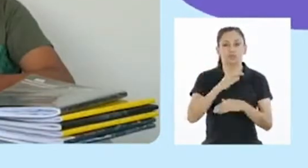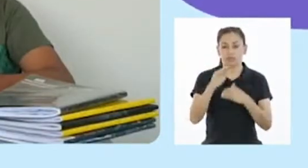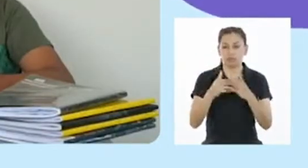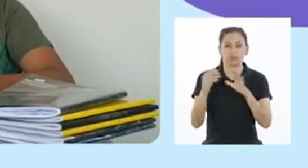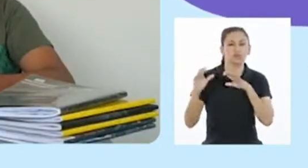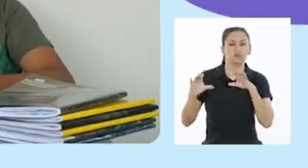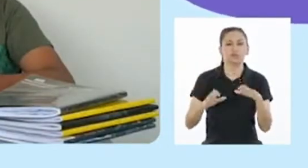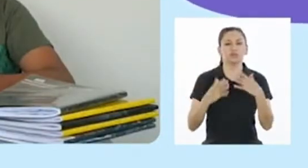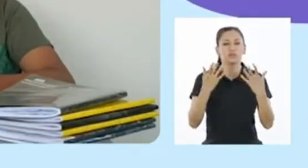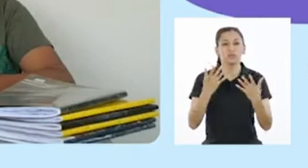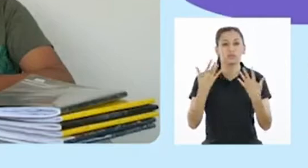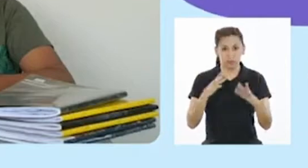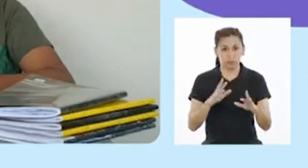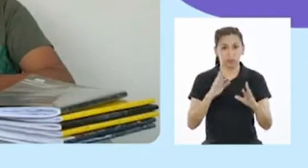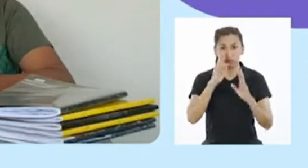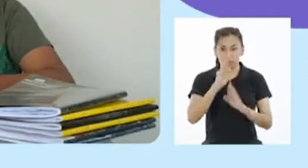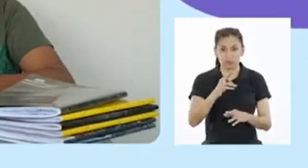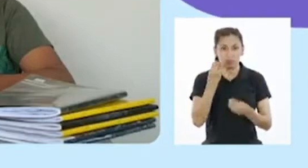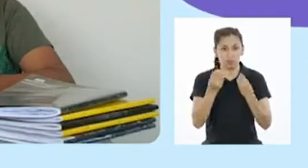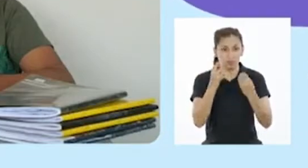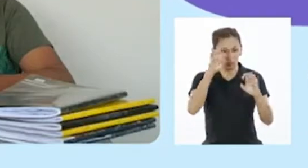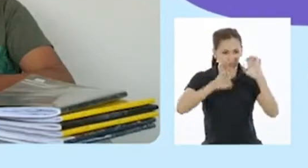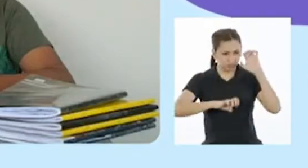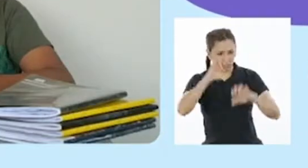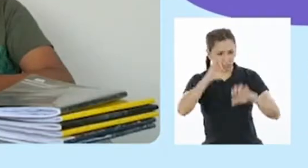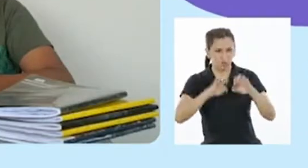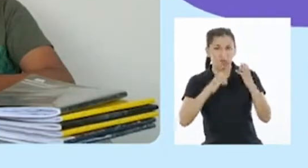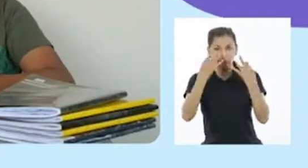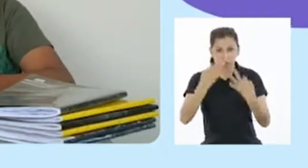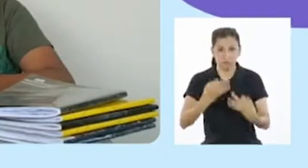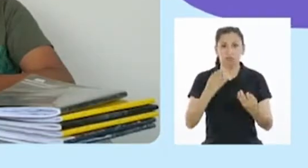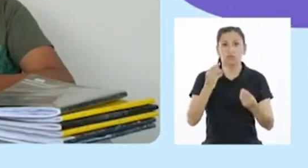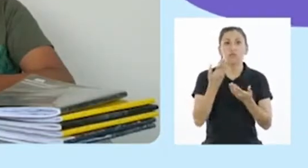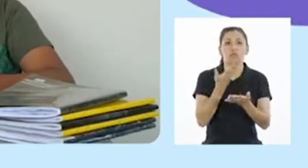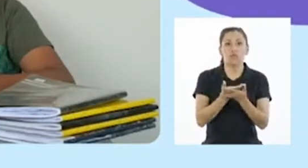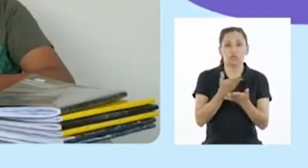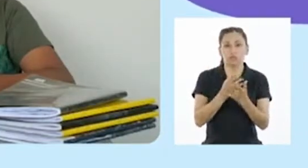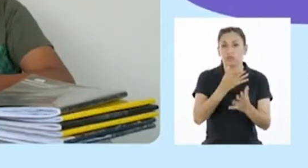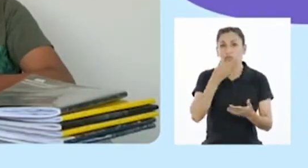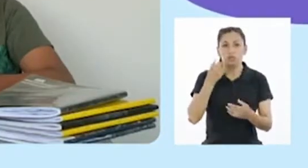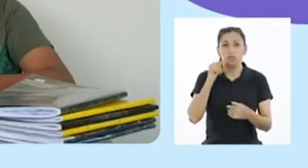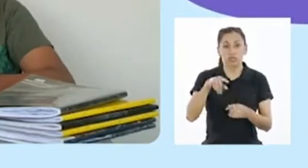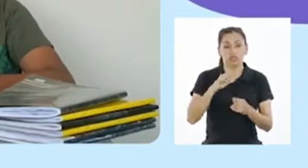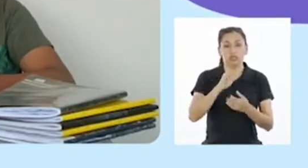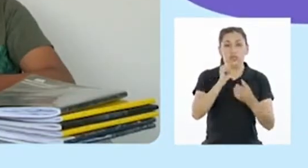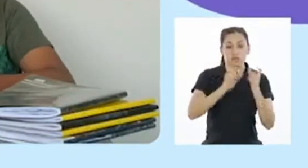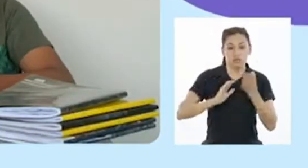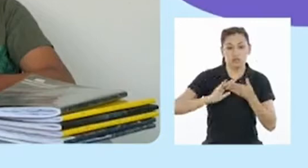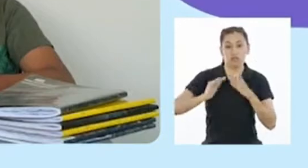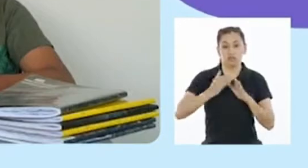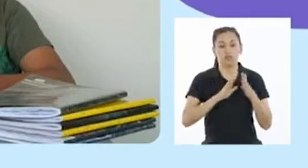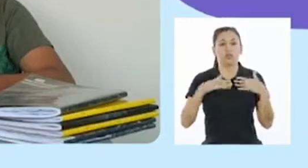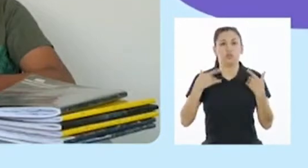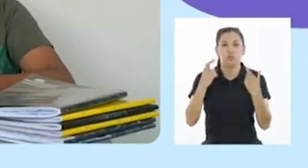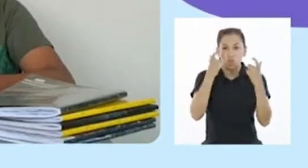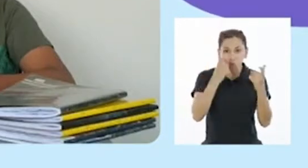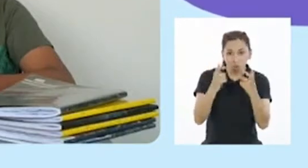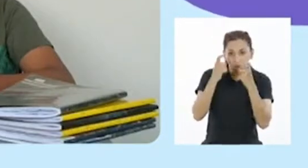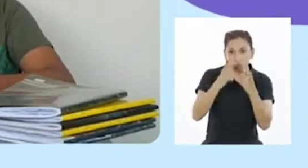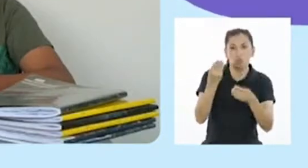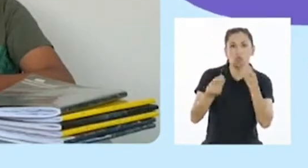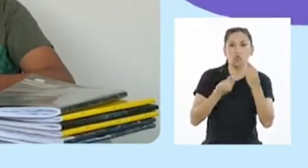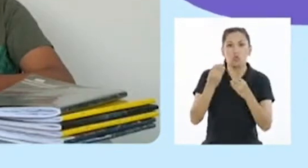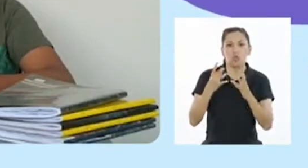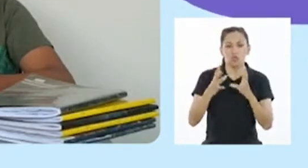toda acción por implementar debe responder a un diagnóstico de la realidad y propuestas de mejora. De esta manera, la sociedad civil puede hacer el seguimiento de cómo se